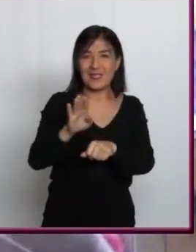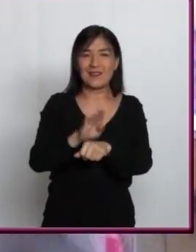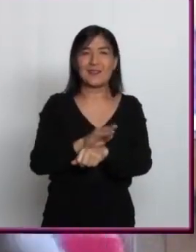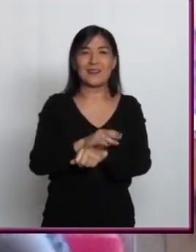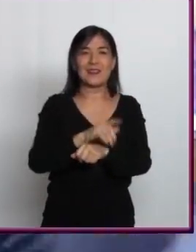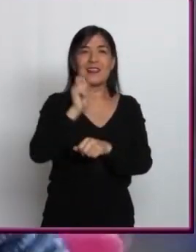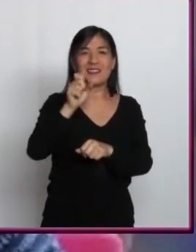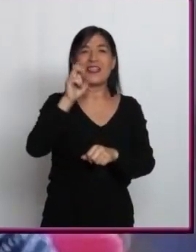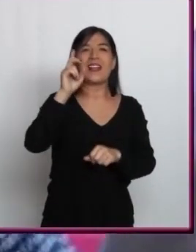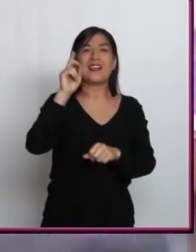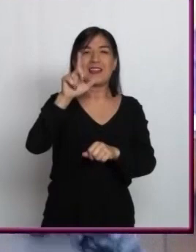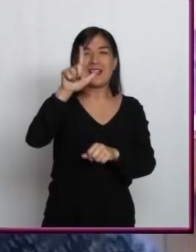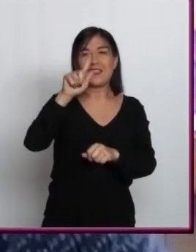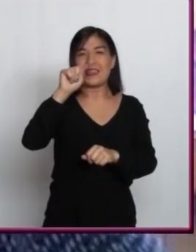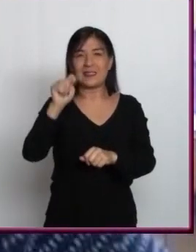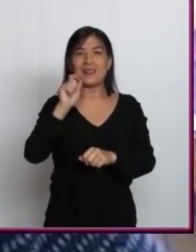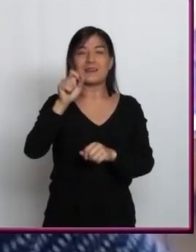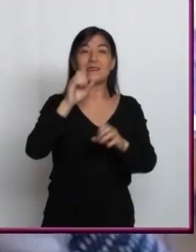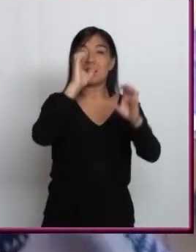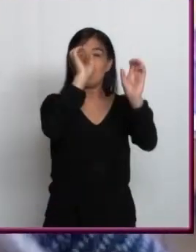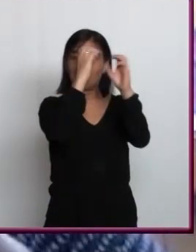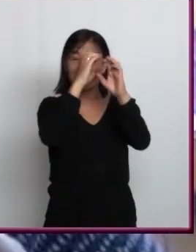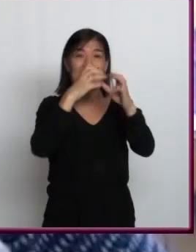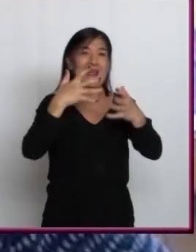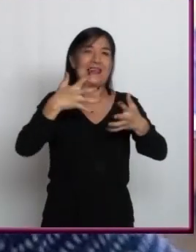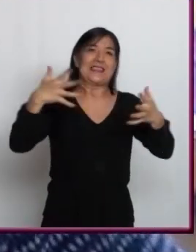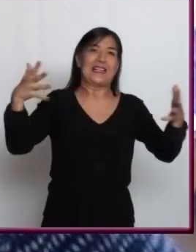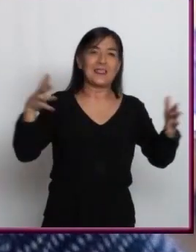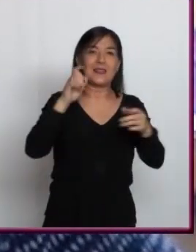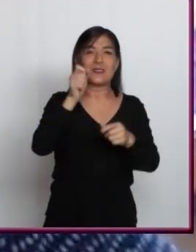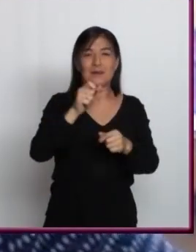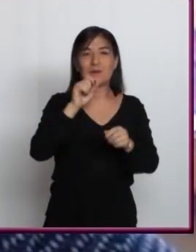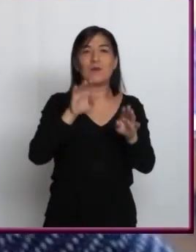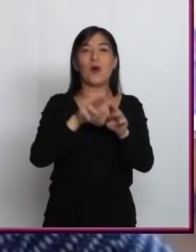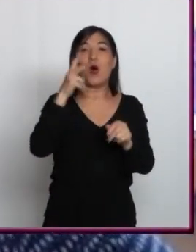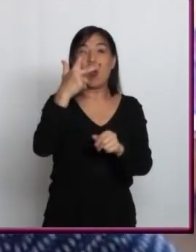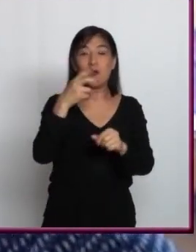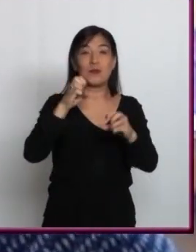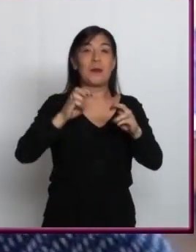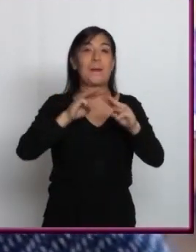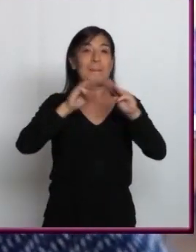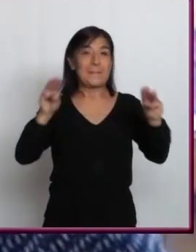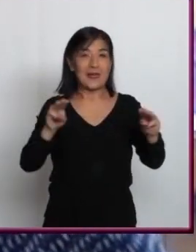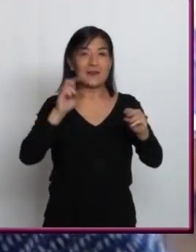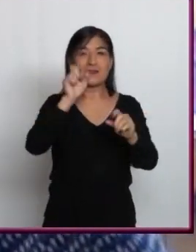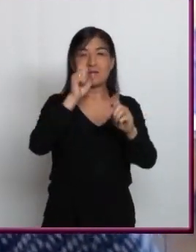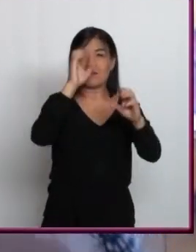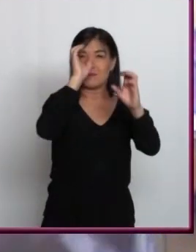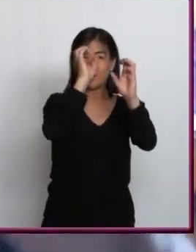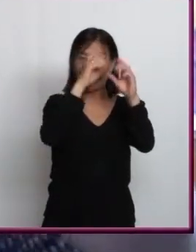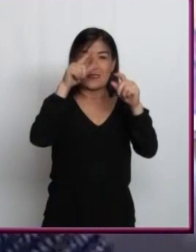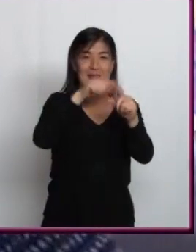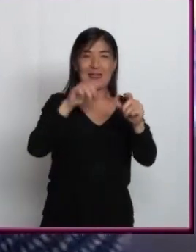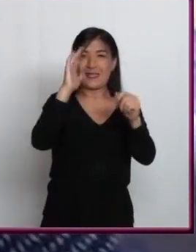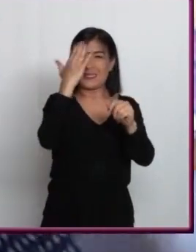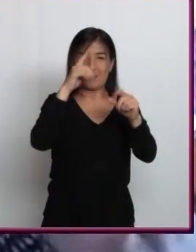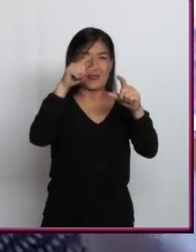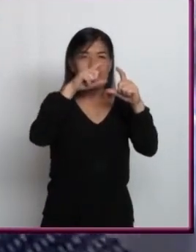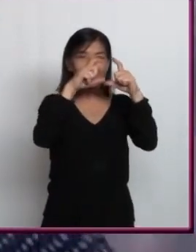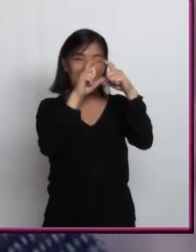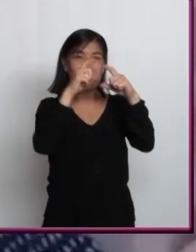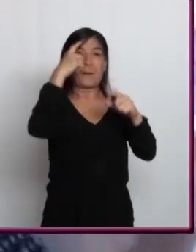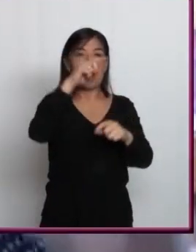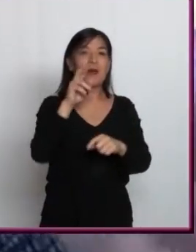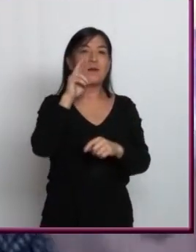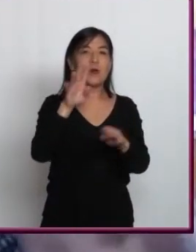el VLT es que son telescopios grandes de 8 metros de diámetro del espejo primario, y que se